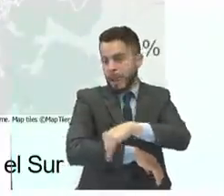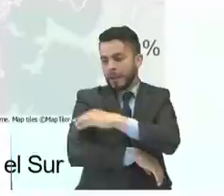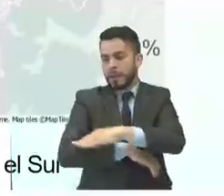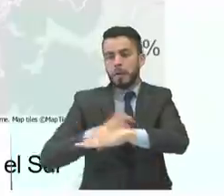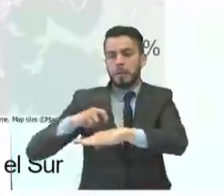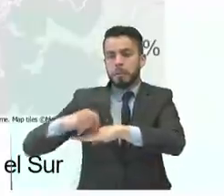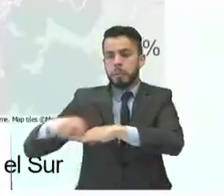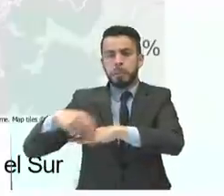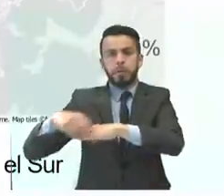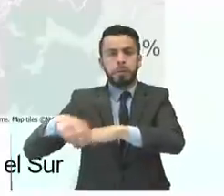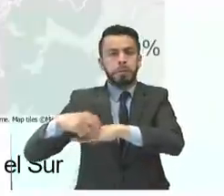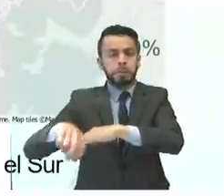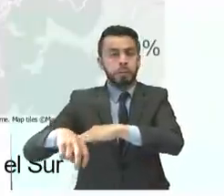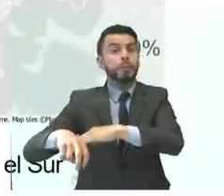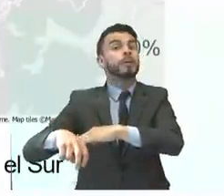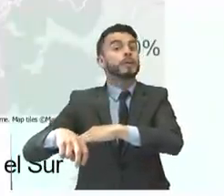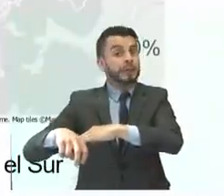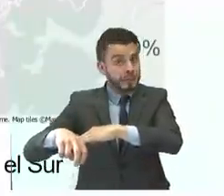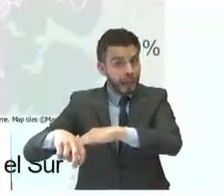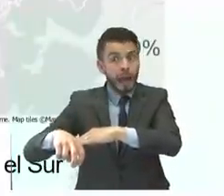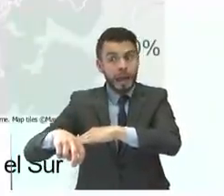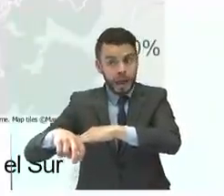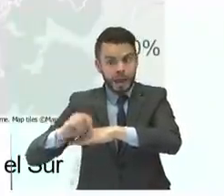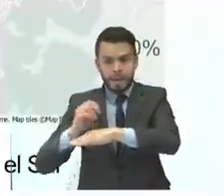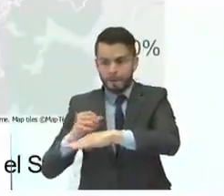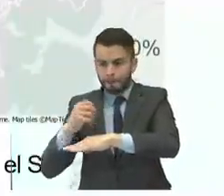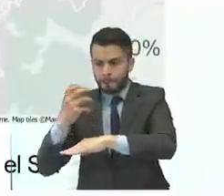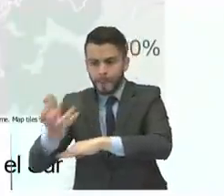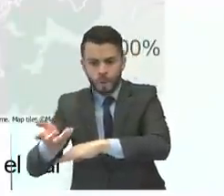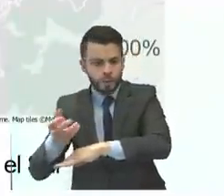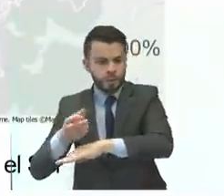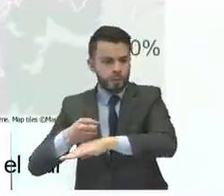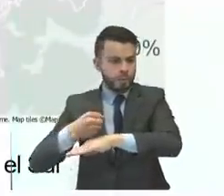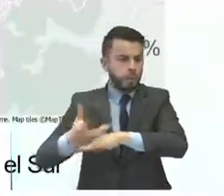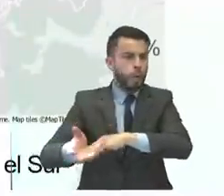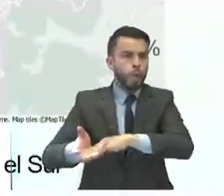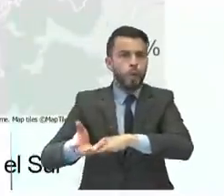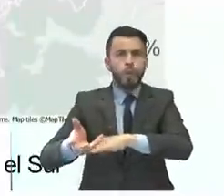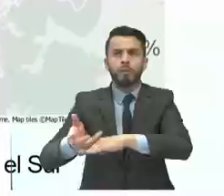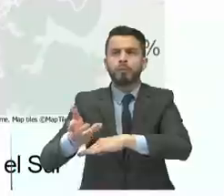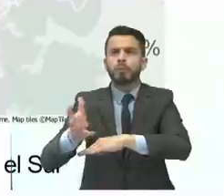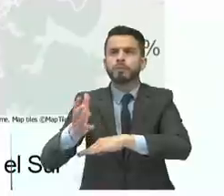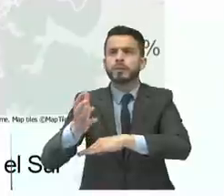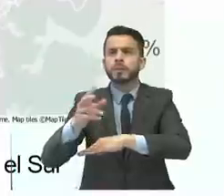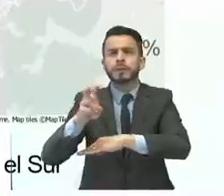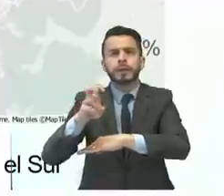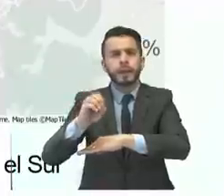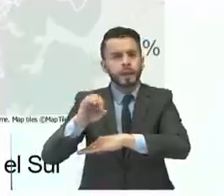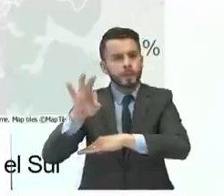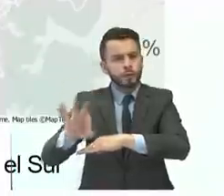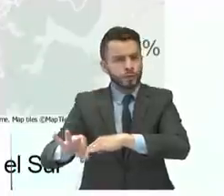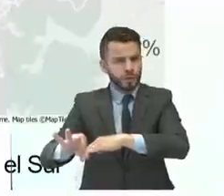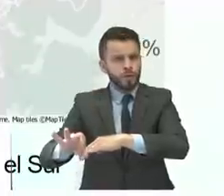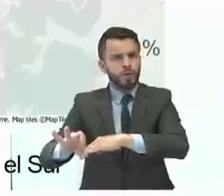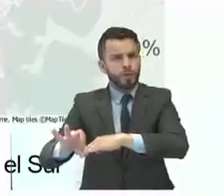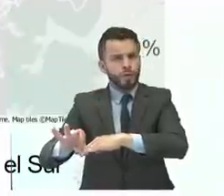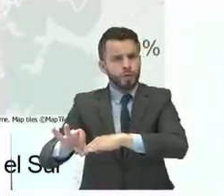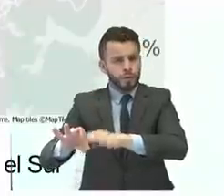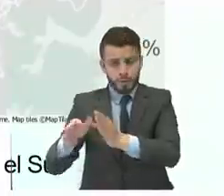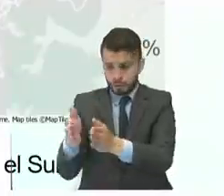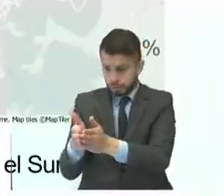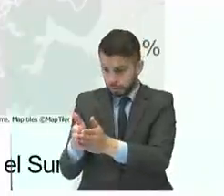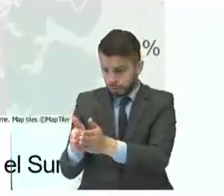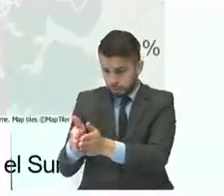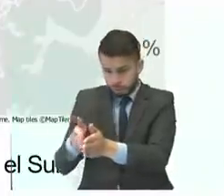Dos tercios de los viajes que arrancaron en la 100 llegan máximo hasta la 72. De la 72 en